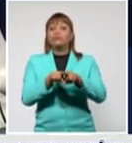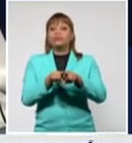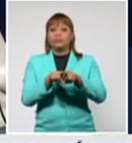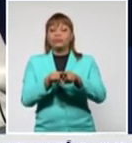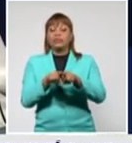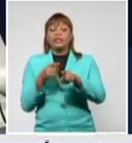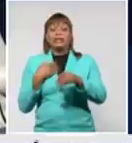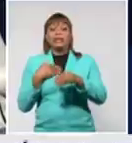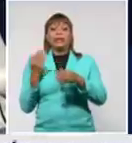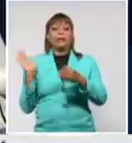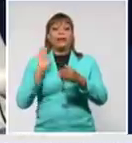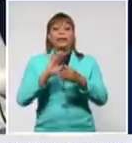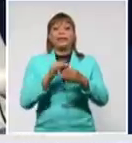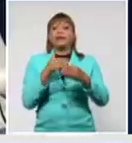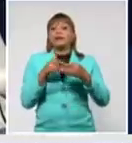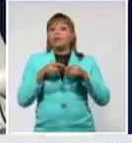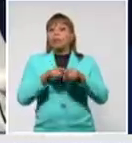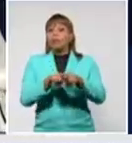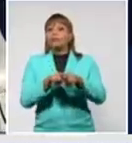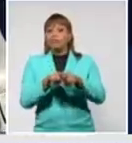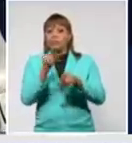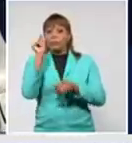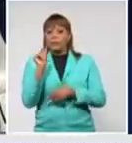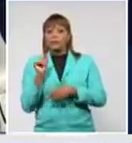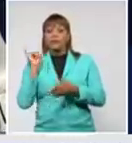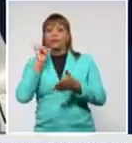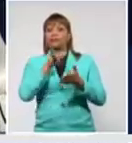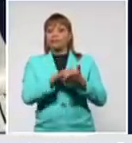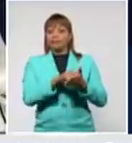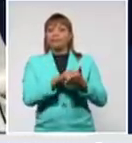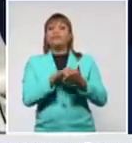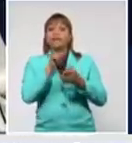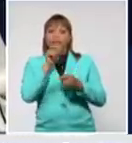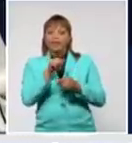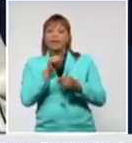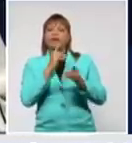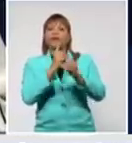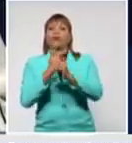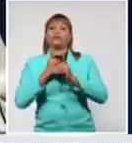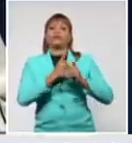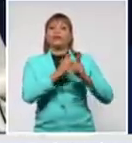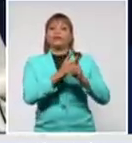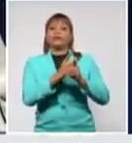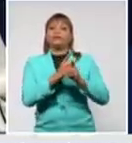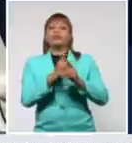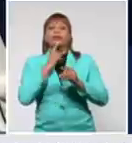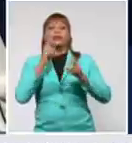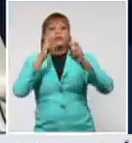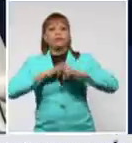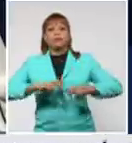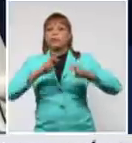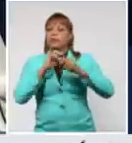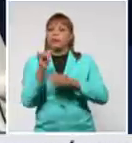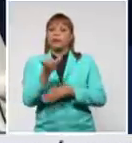venían en ese lugar. De ahí salen los contactos, que también se estudian en estos casos.